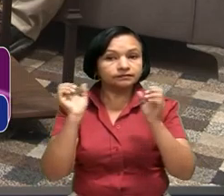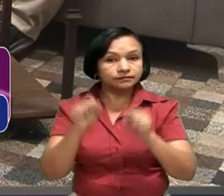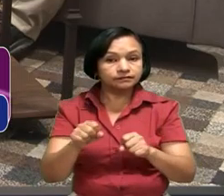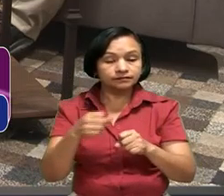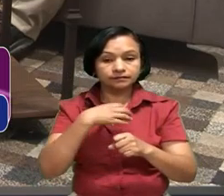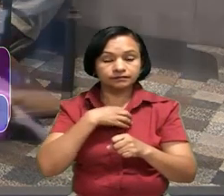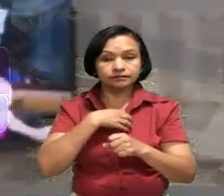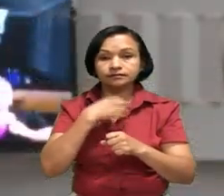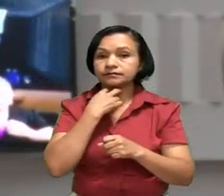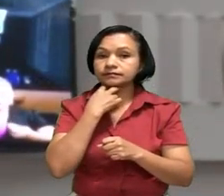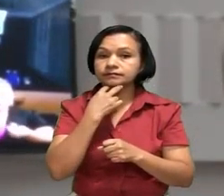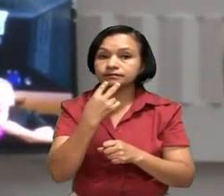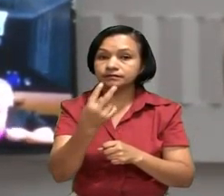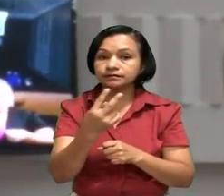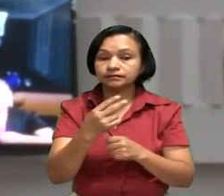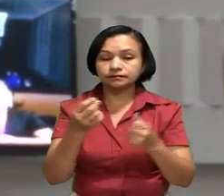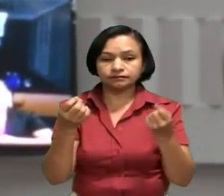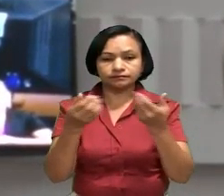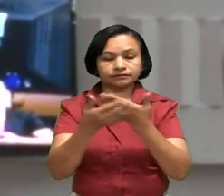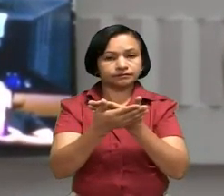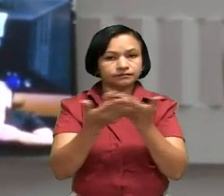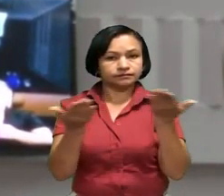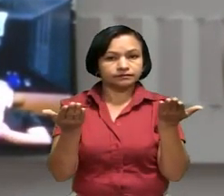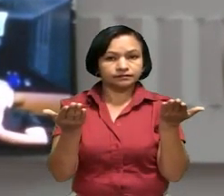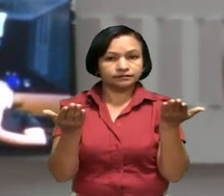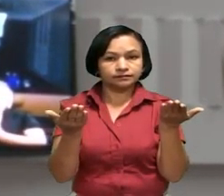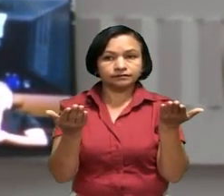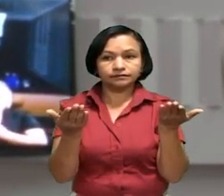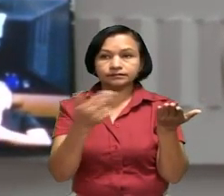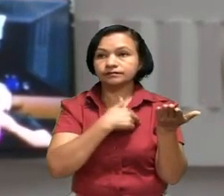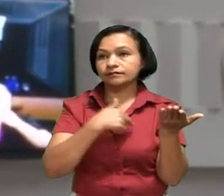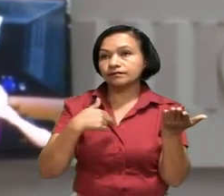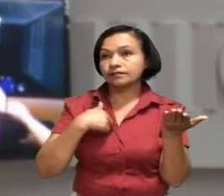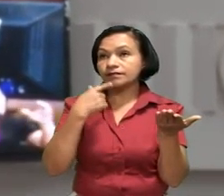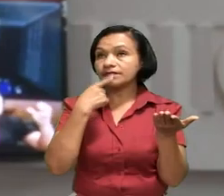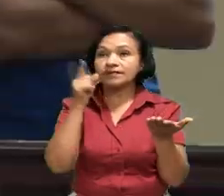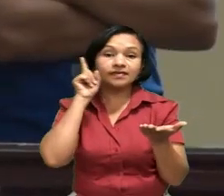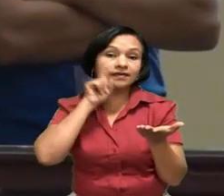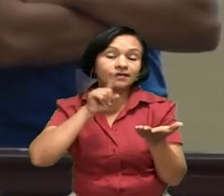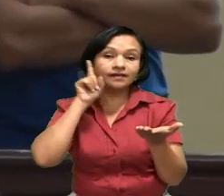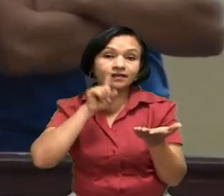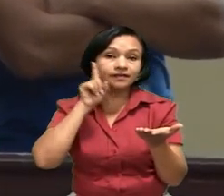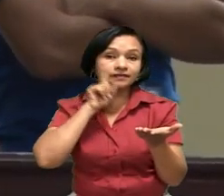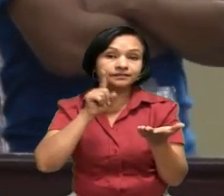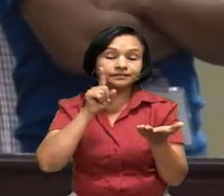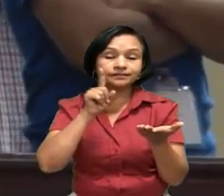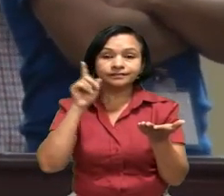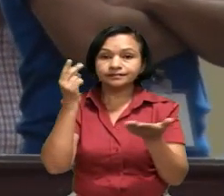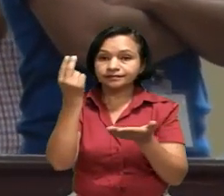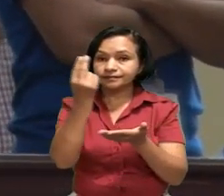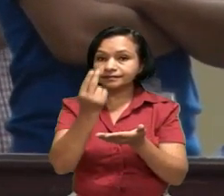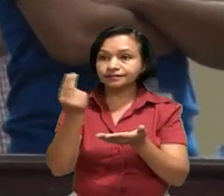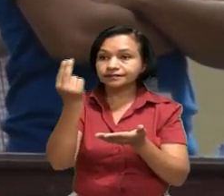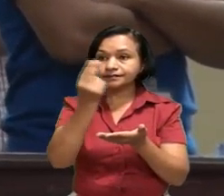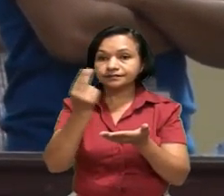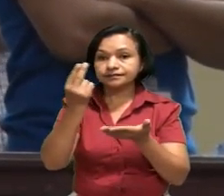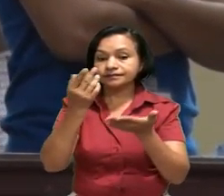tu voz inconfundible pero lo que estás diciendo no es cierto porque la tecnología te permite